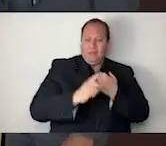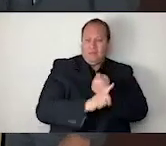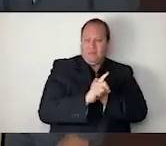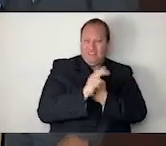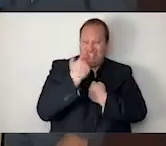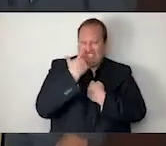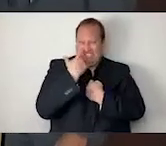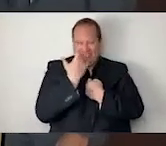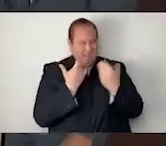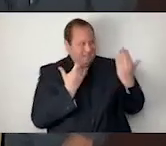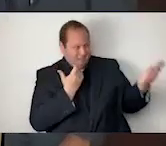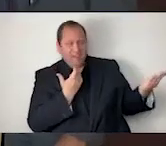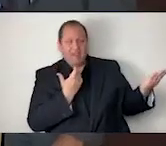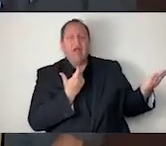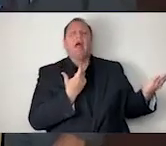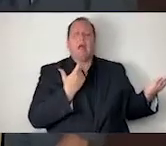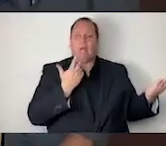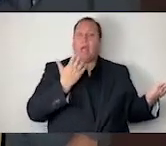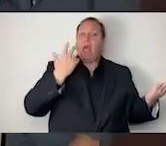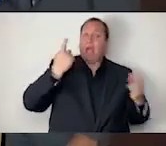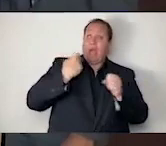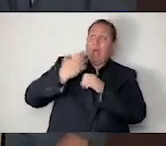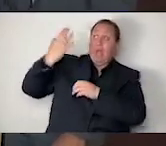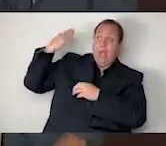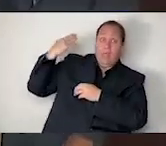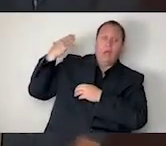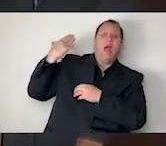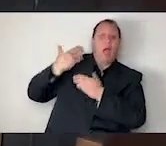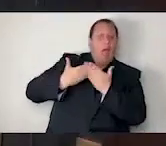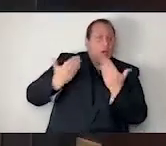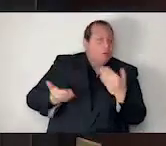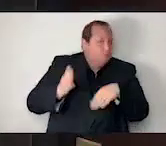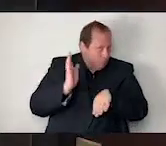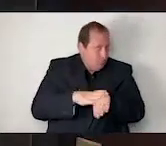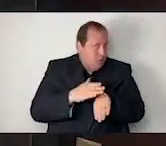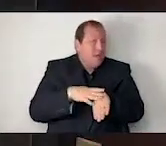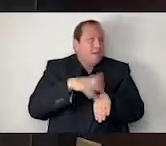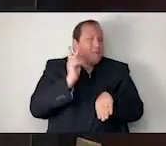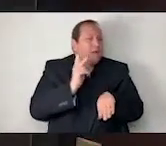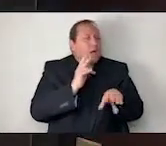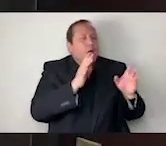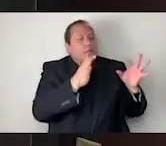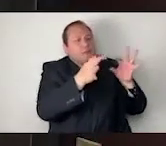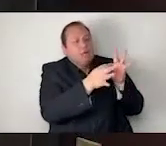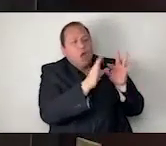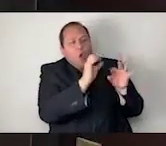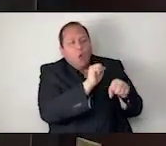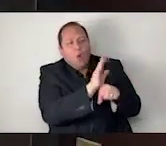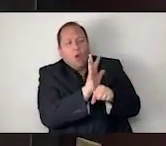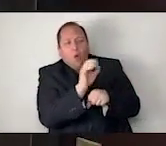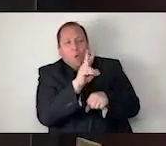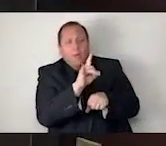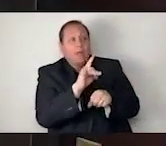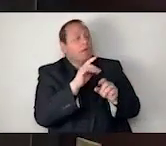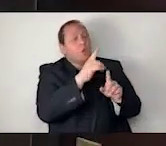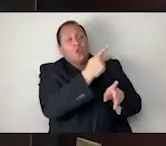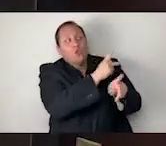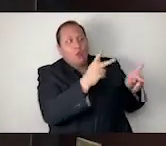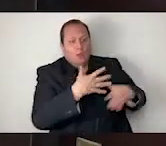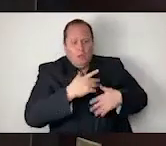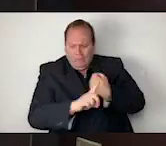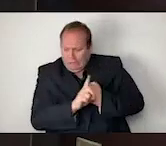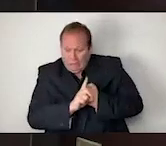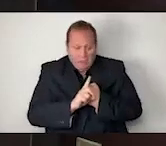factor kobe todas las neumonías atípicas se van a muestrear y vamos a decir es kobe positivo occovi negativo ya hay neumonías atípicas